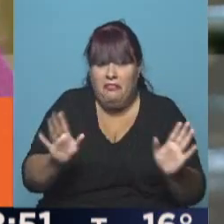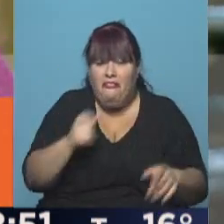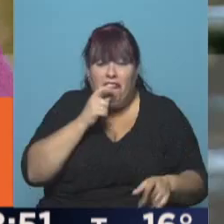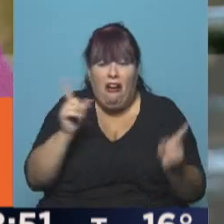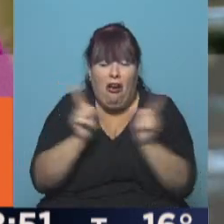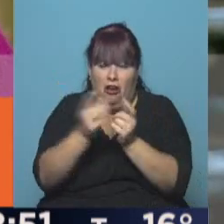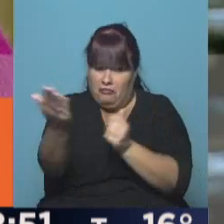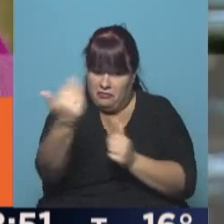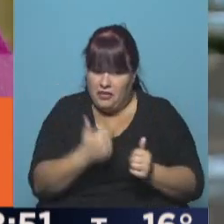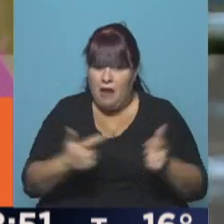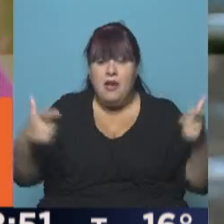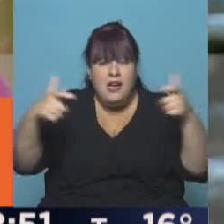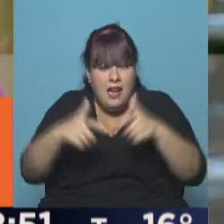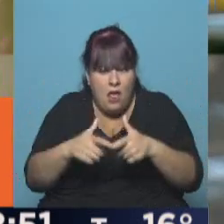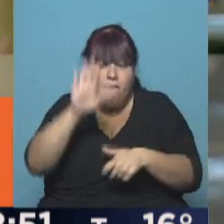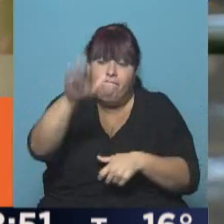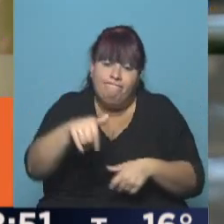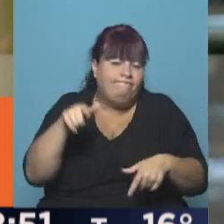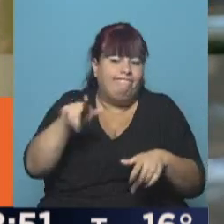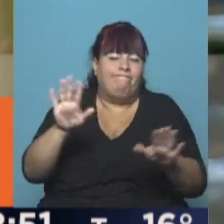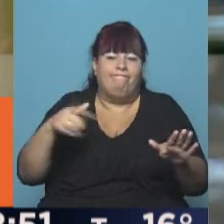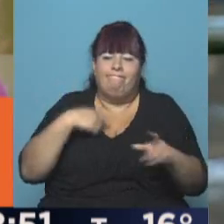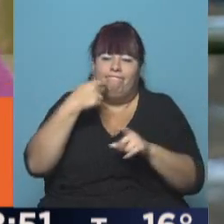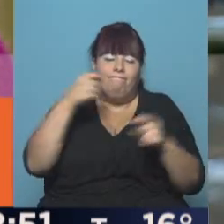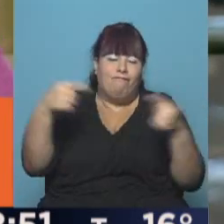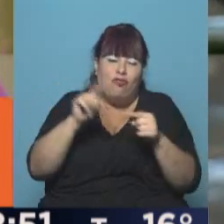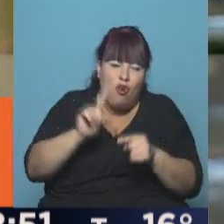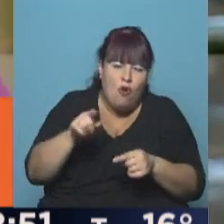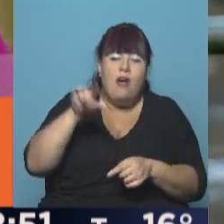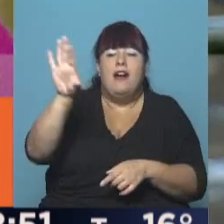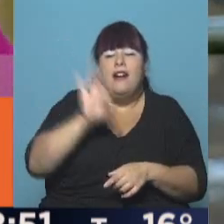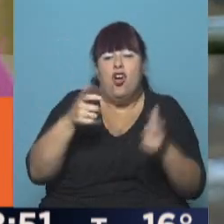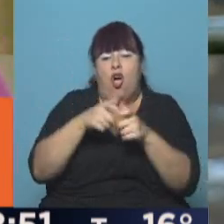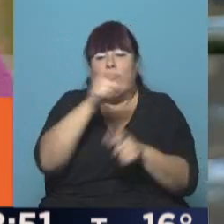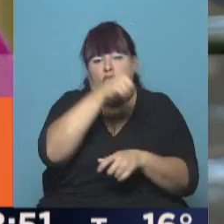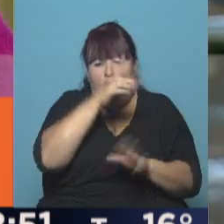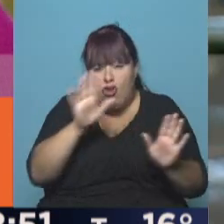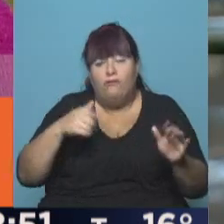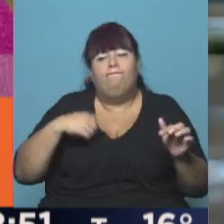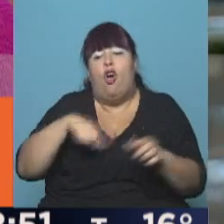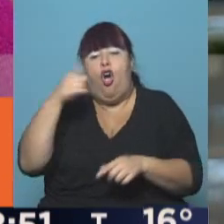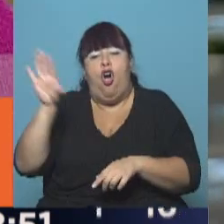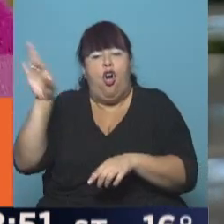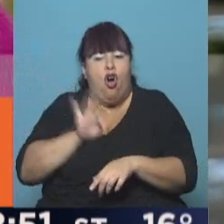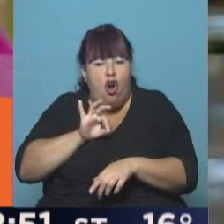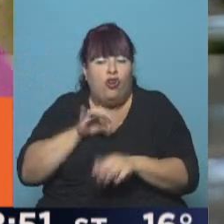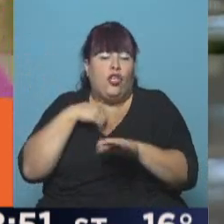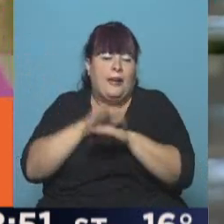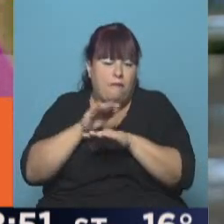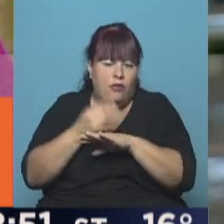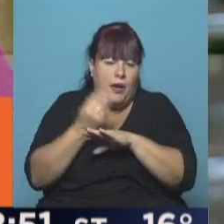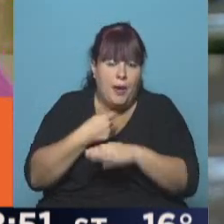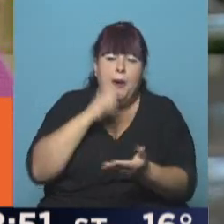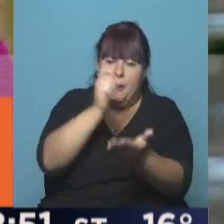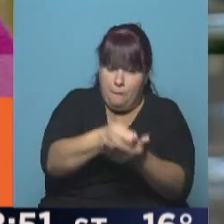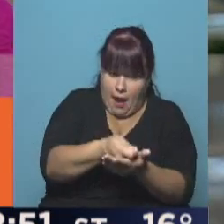fácil que sentarlo el primer día, decirle, mire, usted no es nuestra persona, a usted fue elegido por la comisión normalizadora, nosotros tenemos otra persona a cargo, le vamos